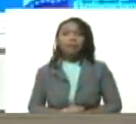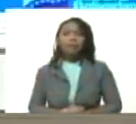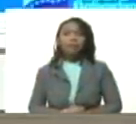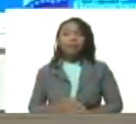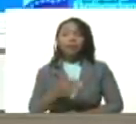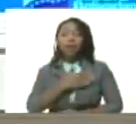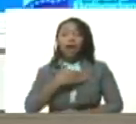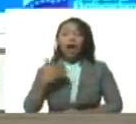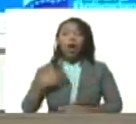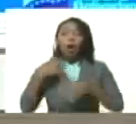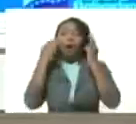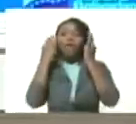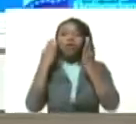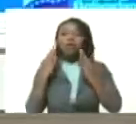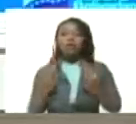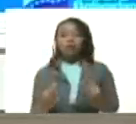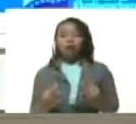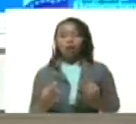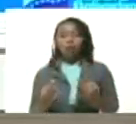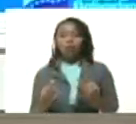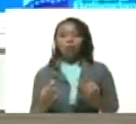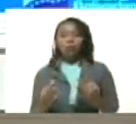Quiero oficialmente